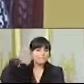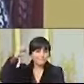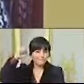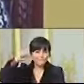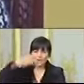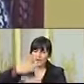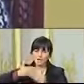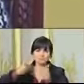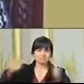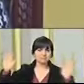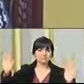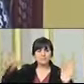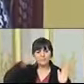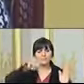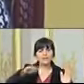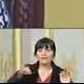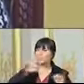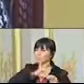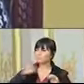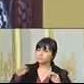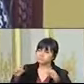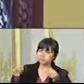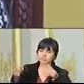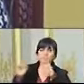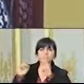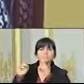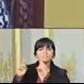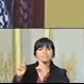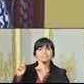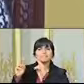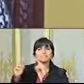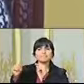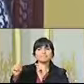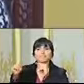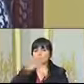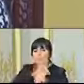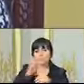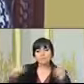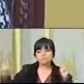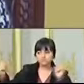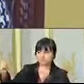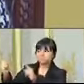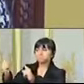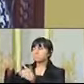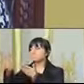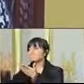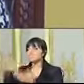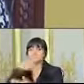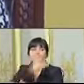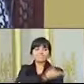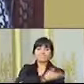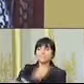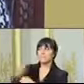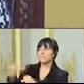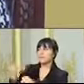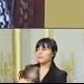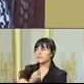continúen con esa capitalización derivado de la pérdida que tengan por el fenómeno que haya ocurrido en el momento.